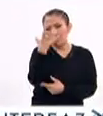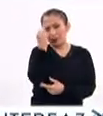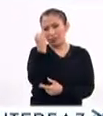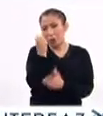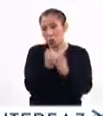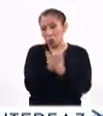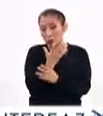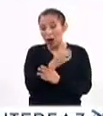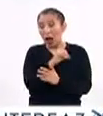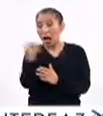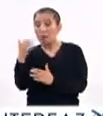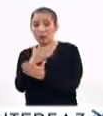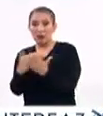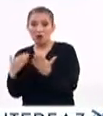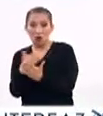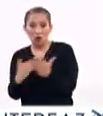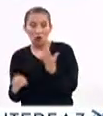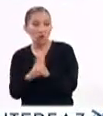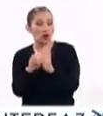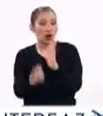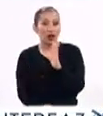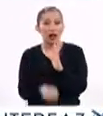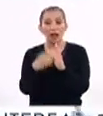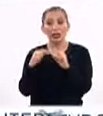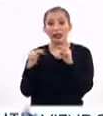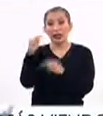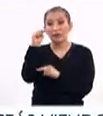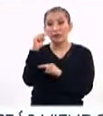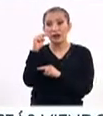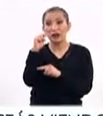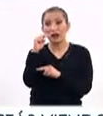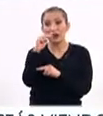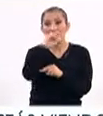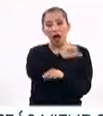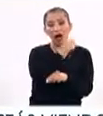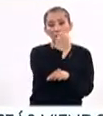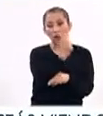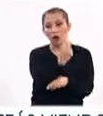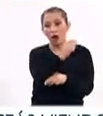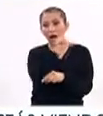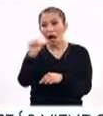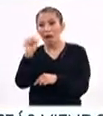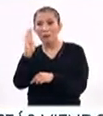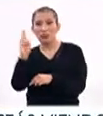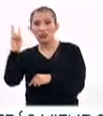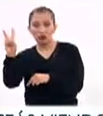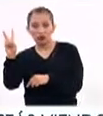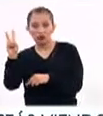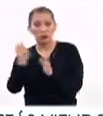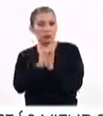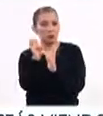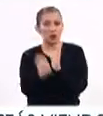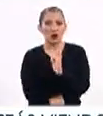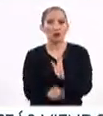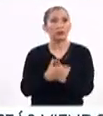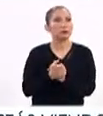principiantes hasta intermedio, como el nivel se llama de A1 a B2. Por